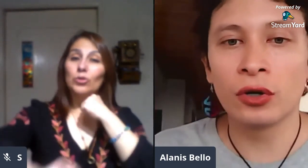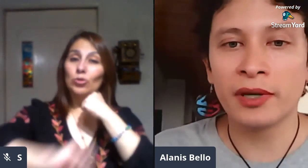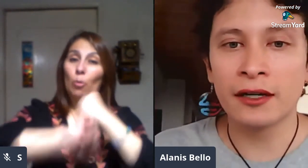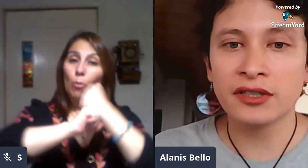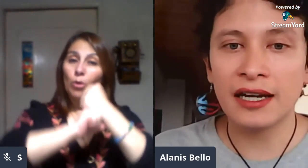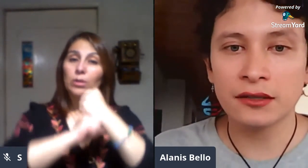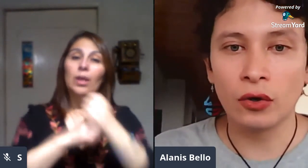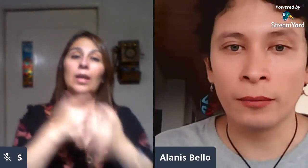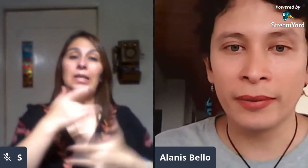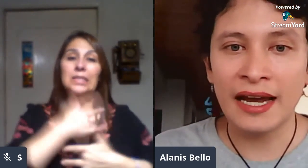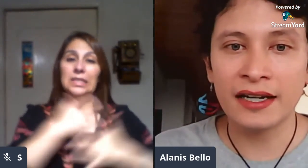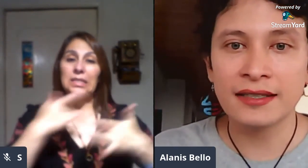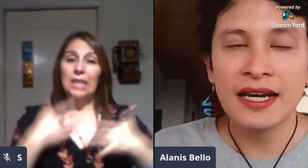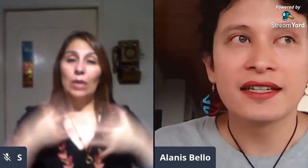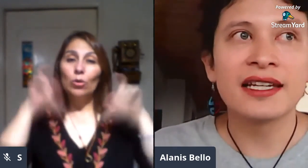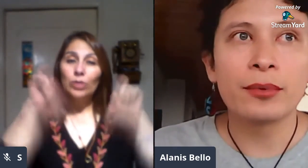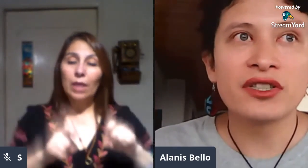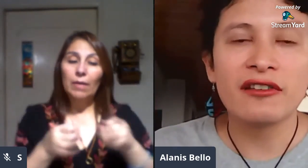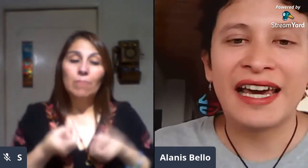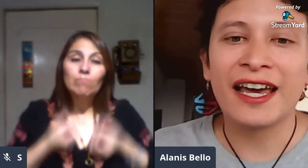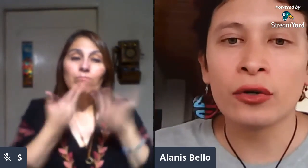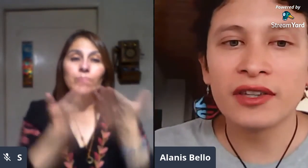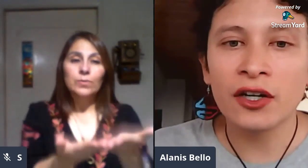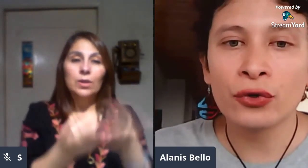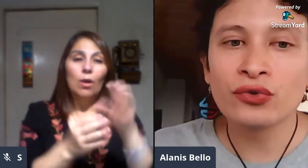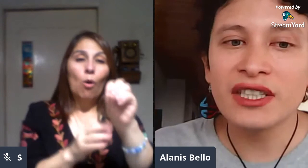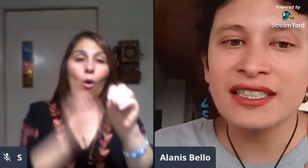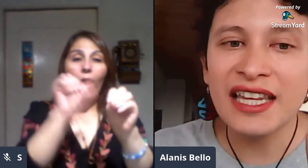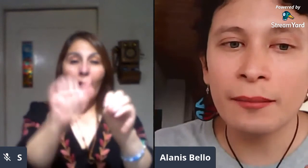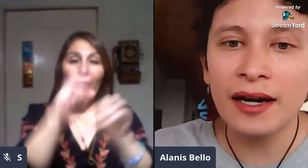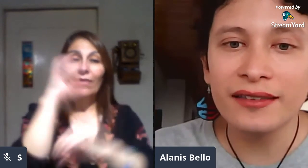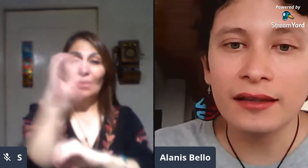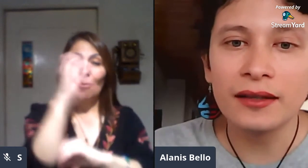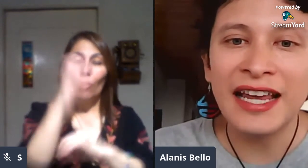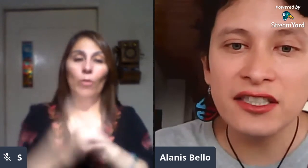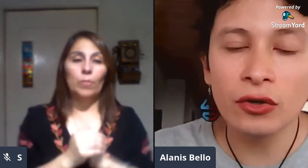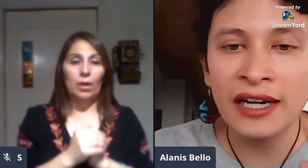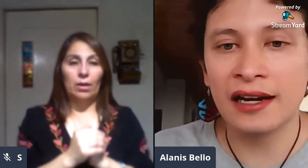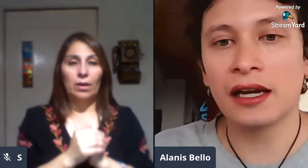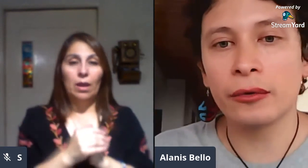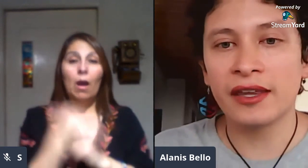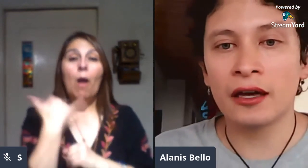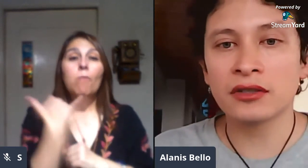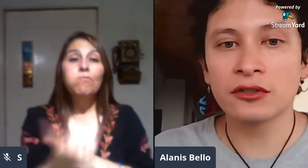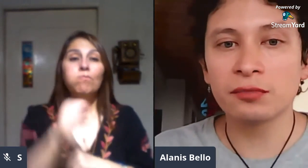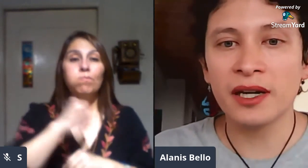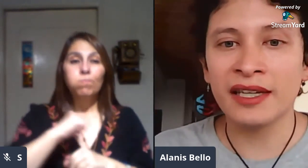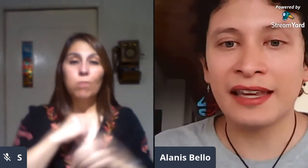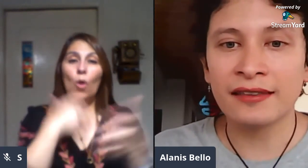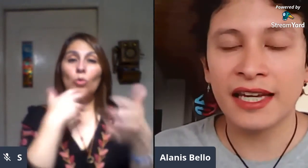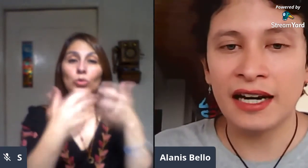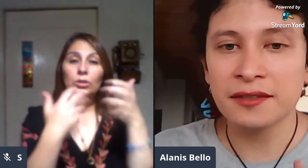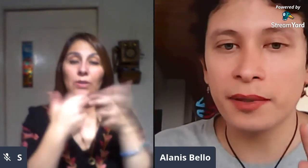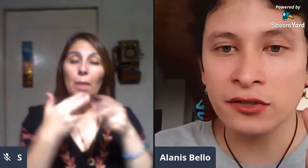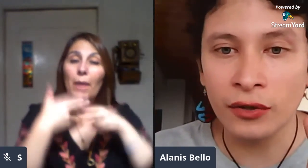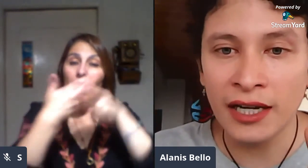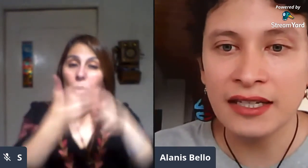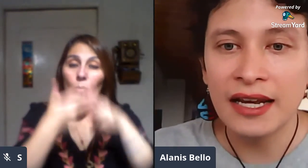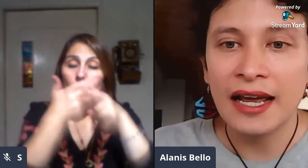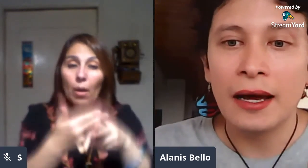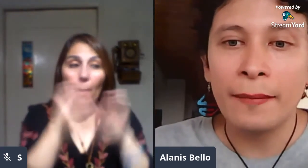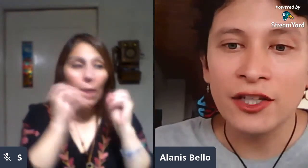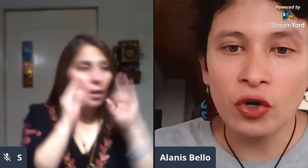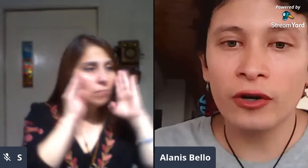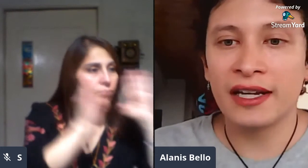a los colombianos y a las colombianas, sin la posibilidad de contar con un sistema nacional de cuidados que nos permita atender a las